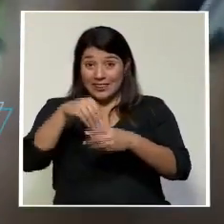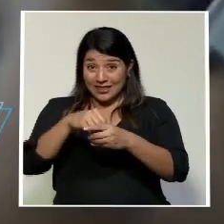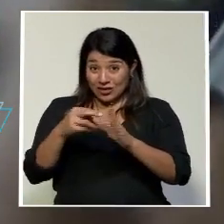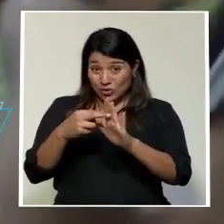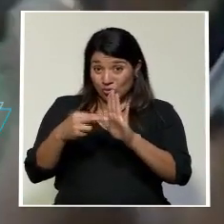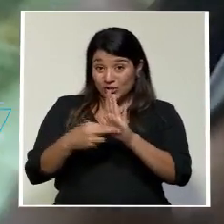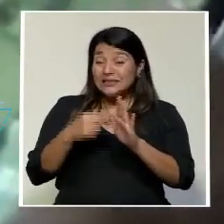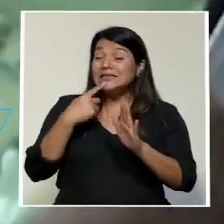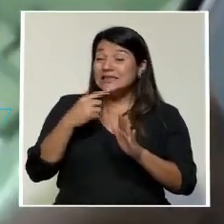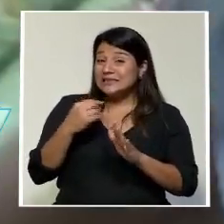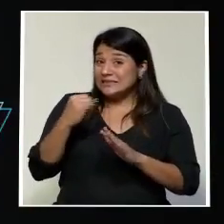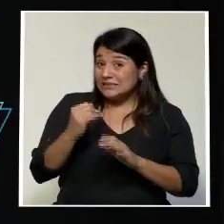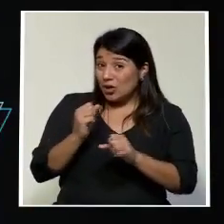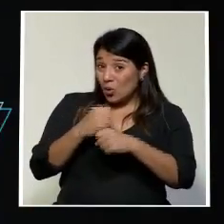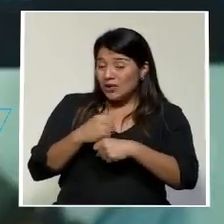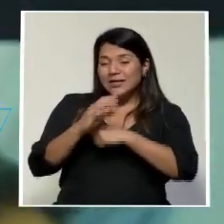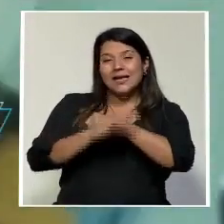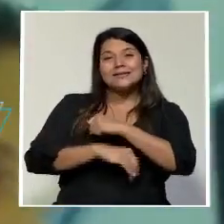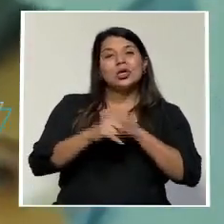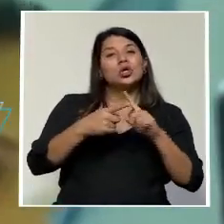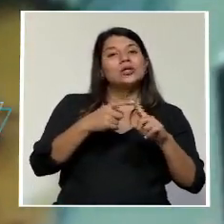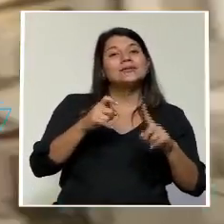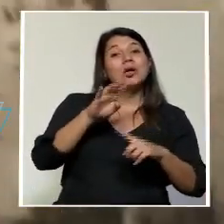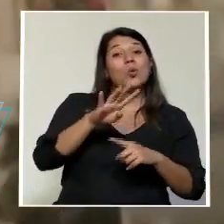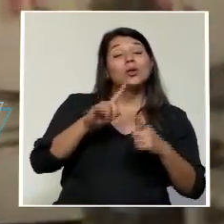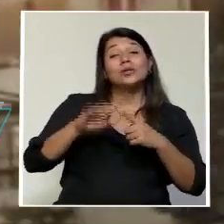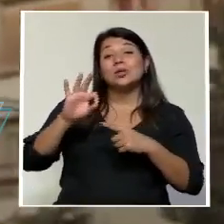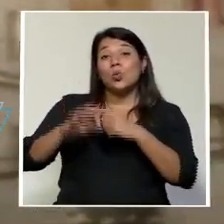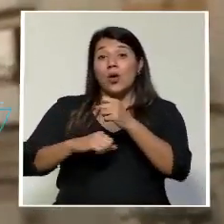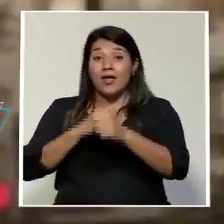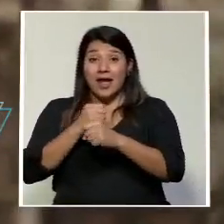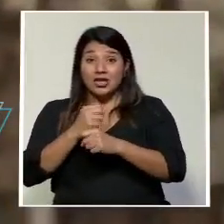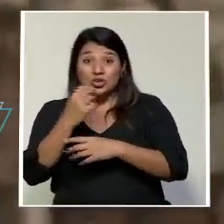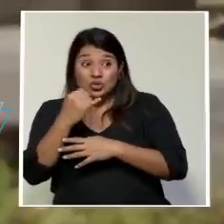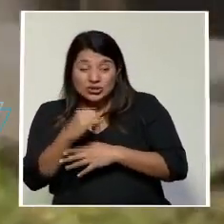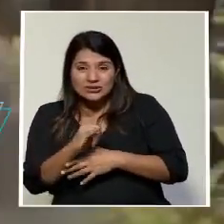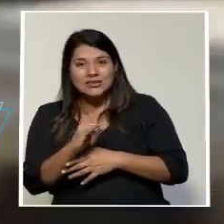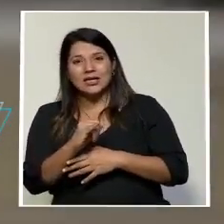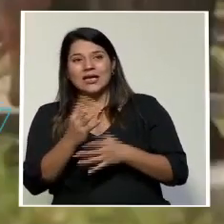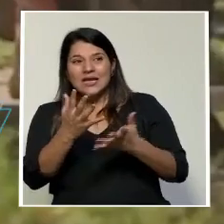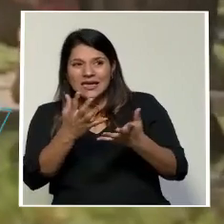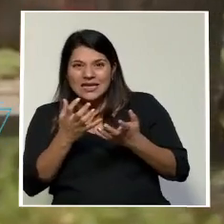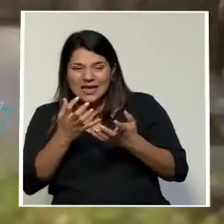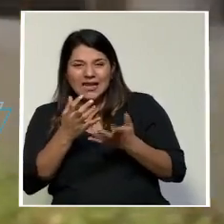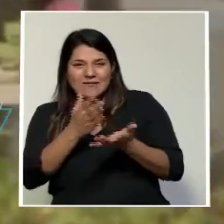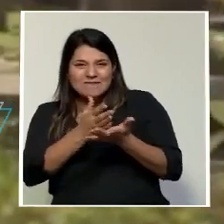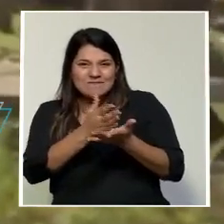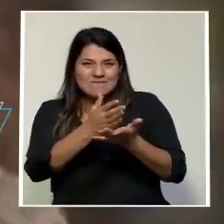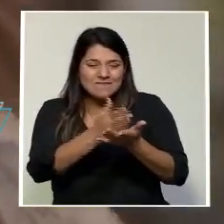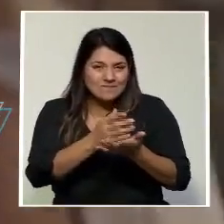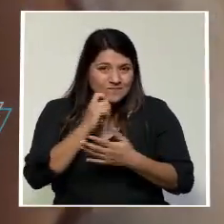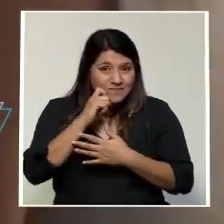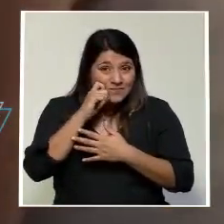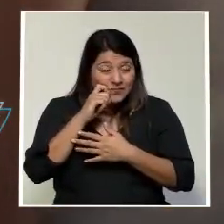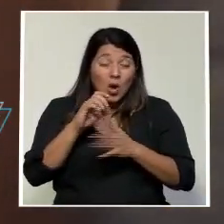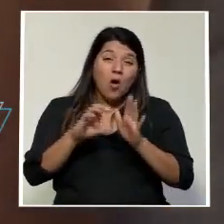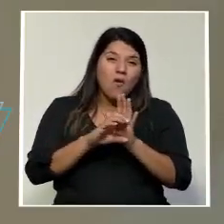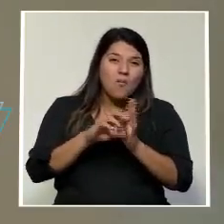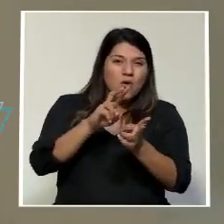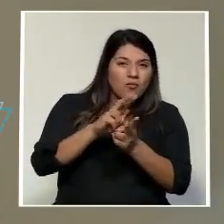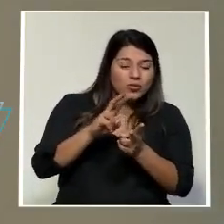será sancionado con pena de prisión de 4 a 9 años, quien mantenga o promueva la corrupción de un menor de edad con fines eróticos, pornográficos y